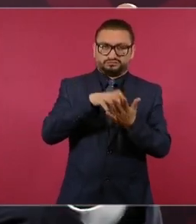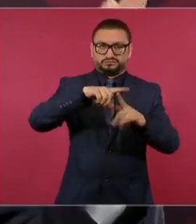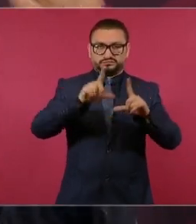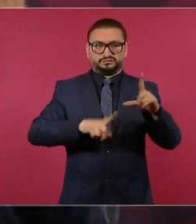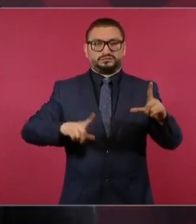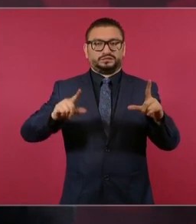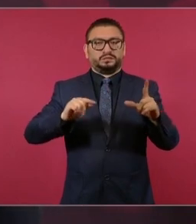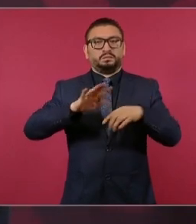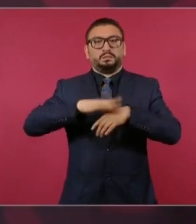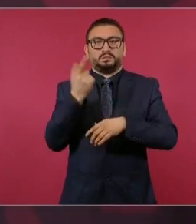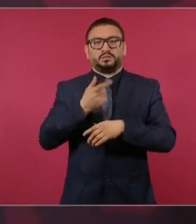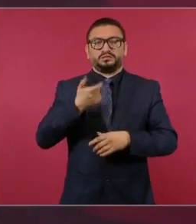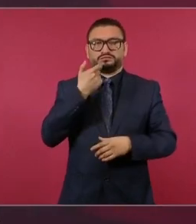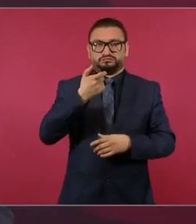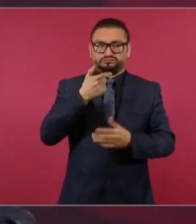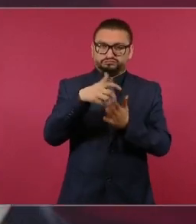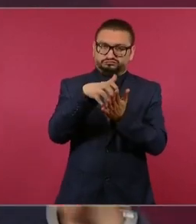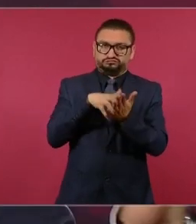porque se ahorra mucho